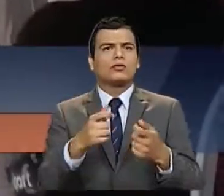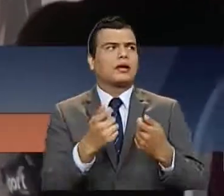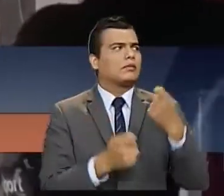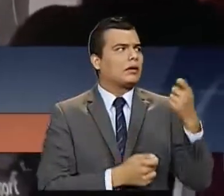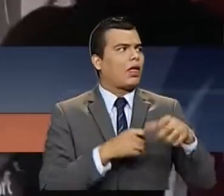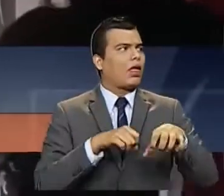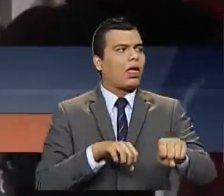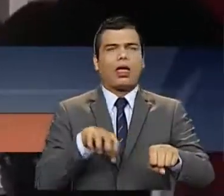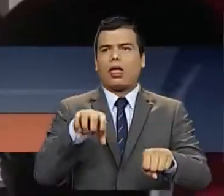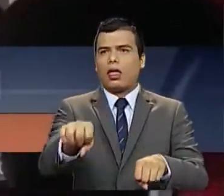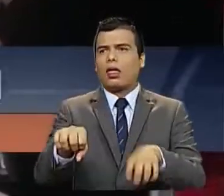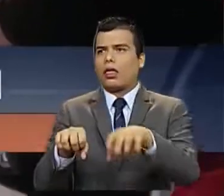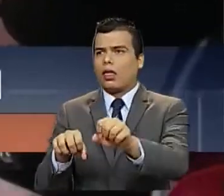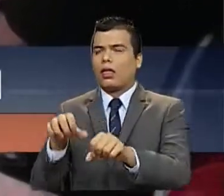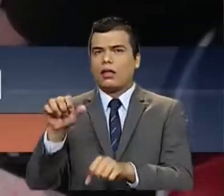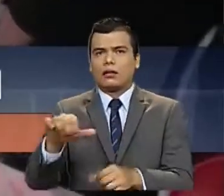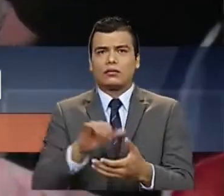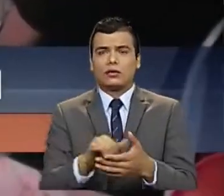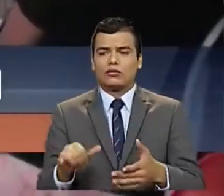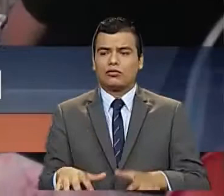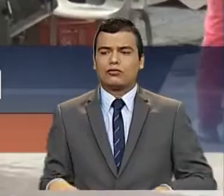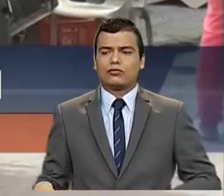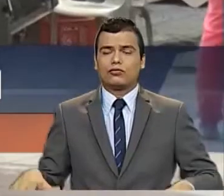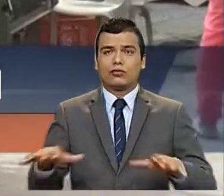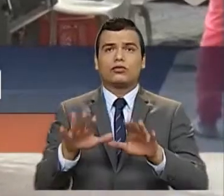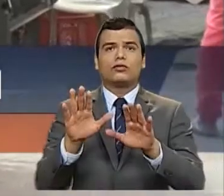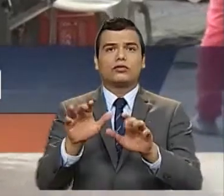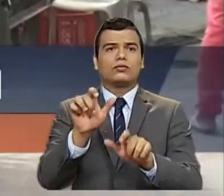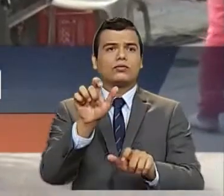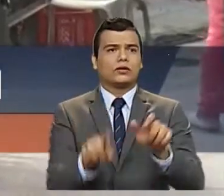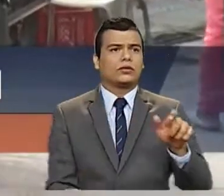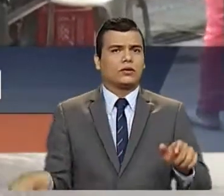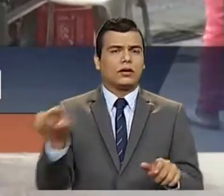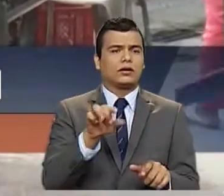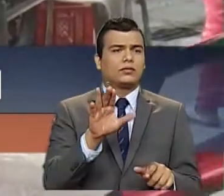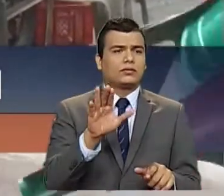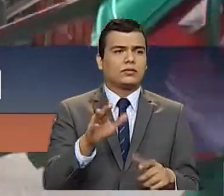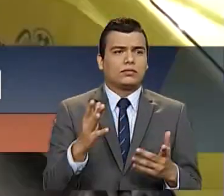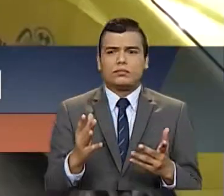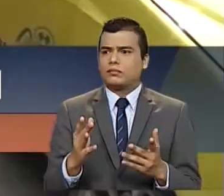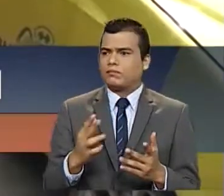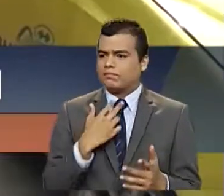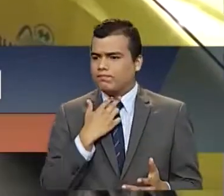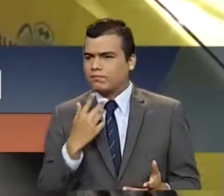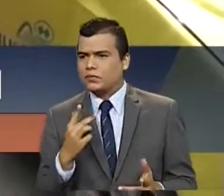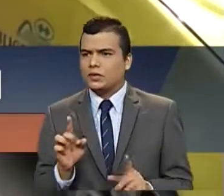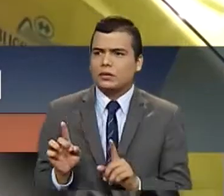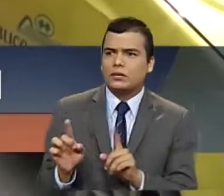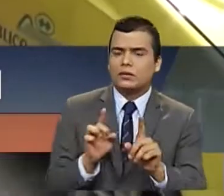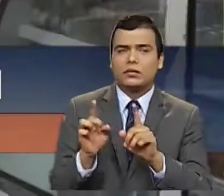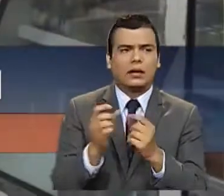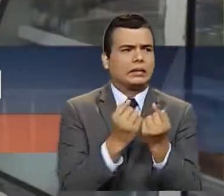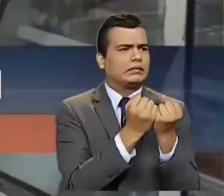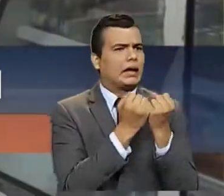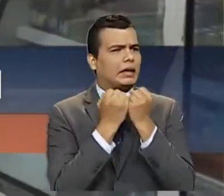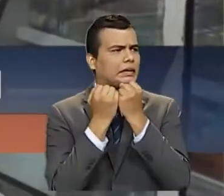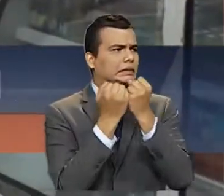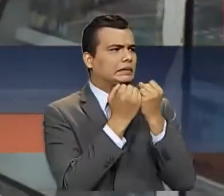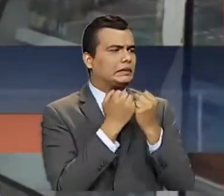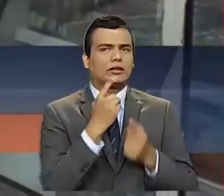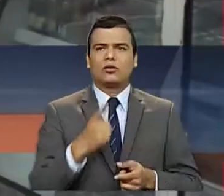gran espacio de las zonas peatonales. Los habitantes dicen que en ocasiones no hay por dónde caminar. Apretada la gente, ¿dónde pasar?